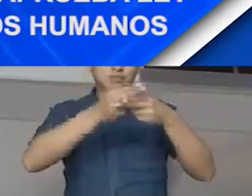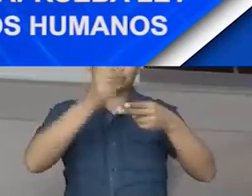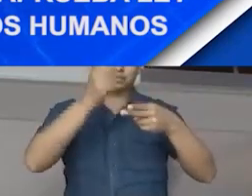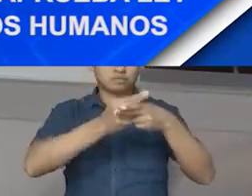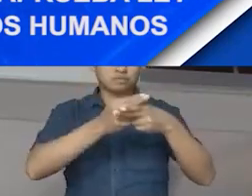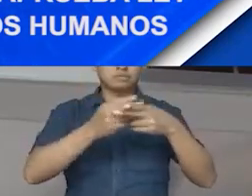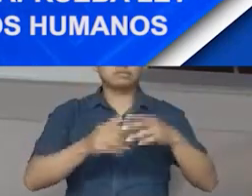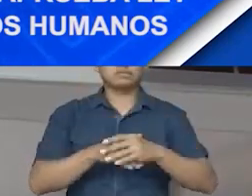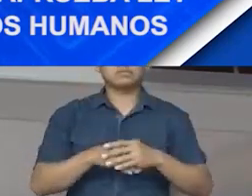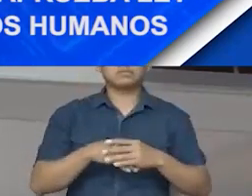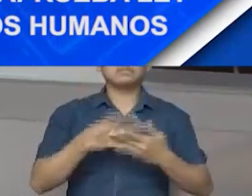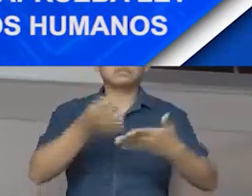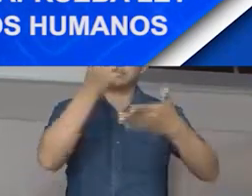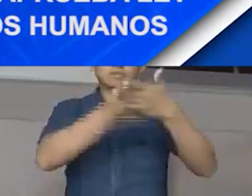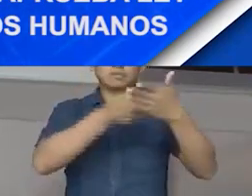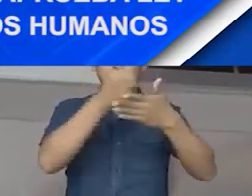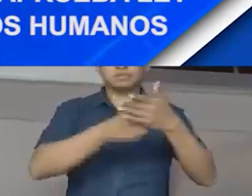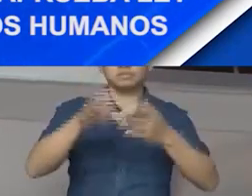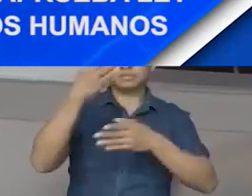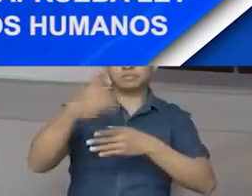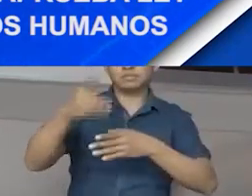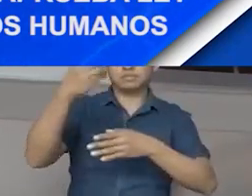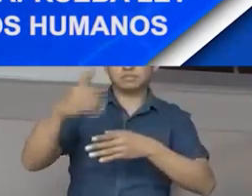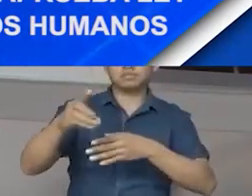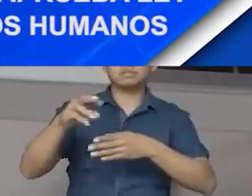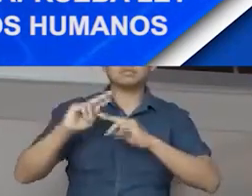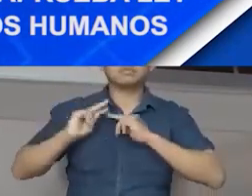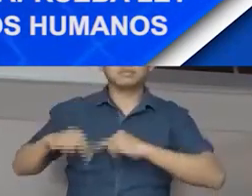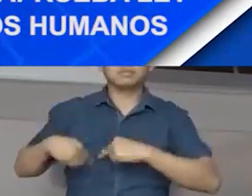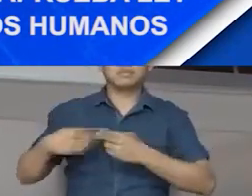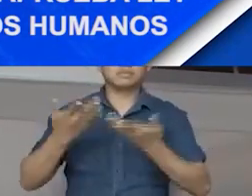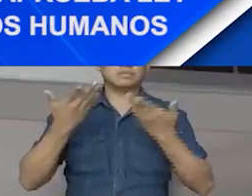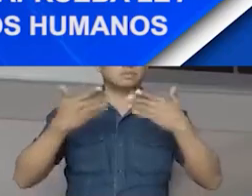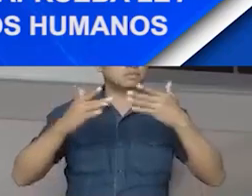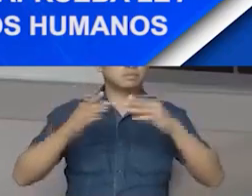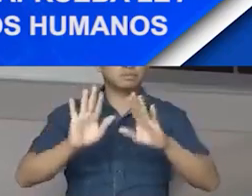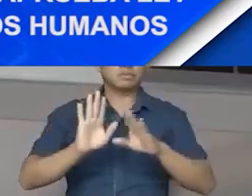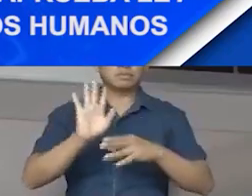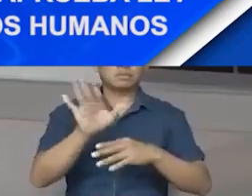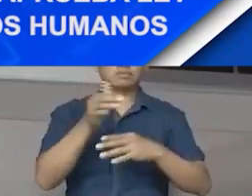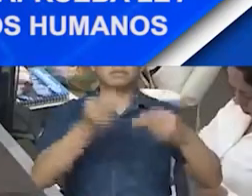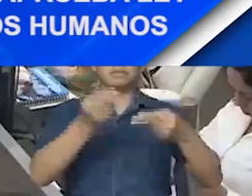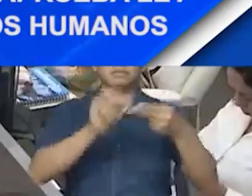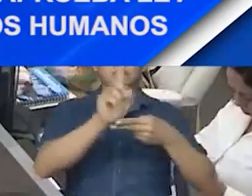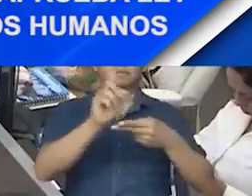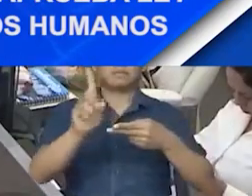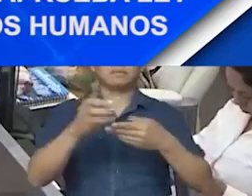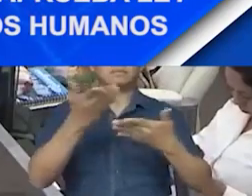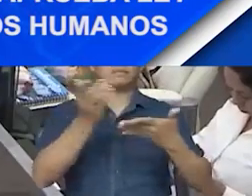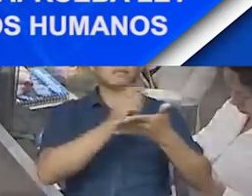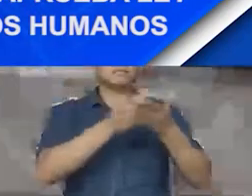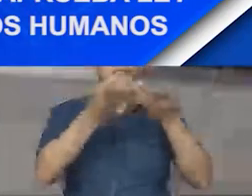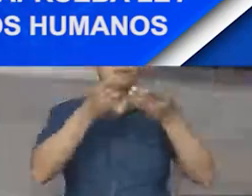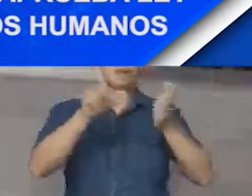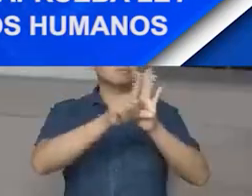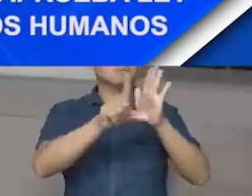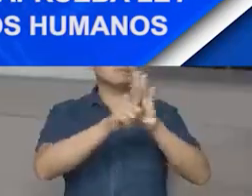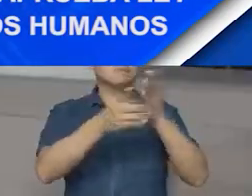la Procuraduría para la Defensa de los Derechos Humanos o cualquiera otra de sus dependencias. La reforma al